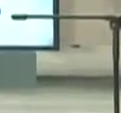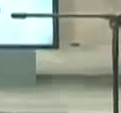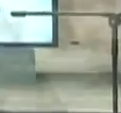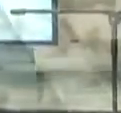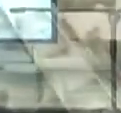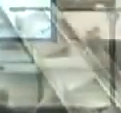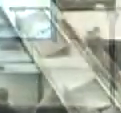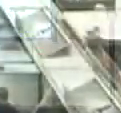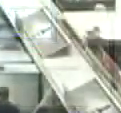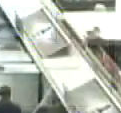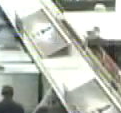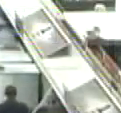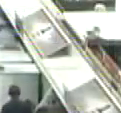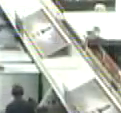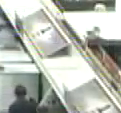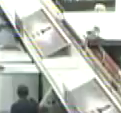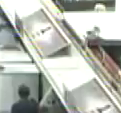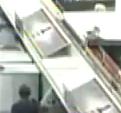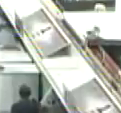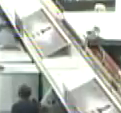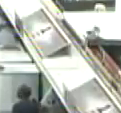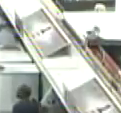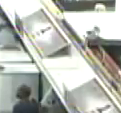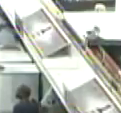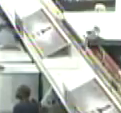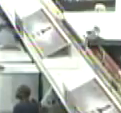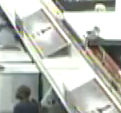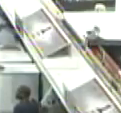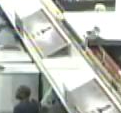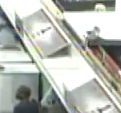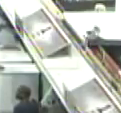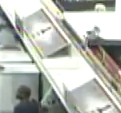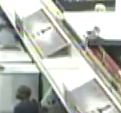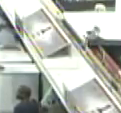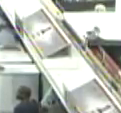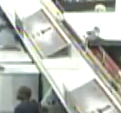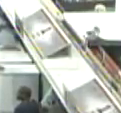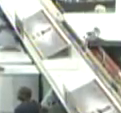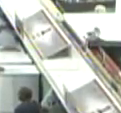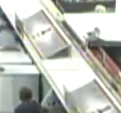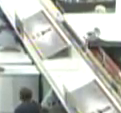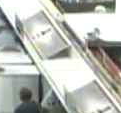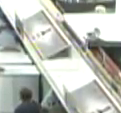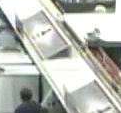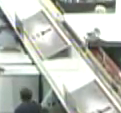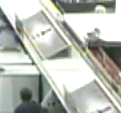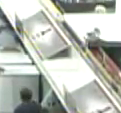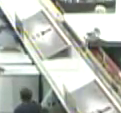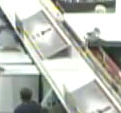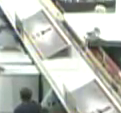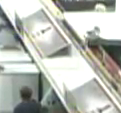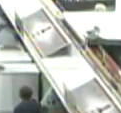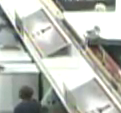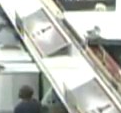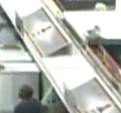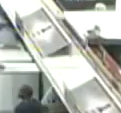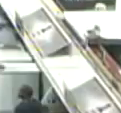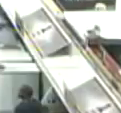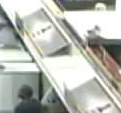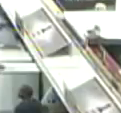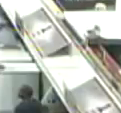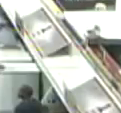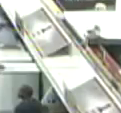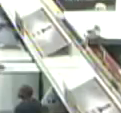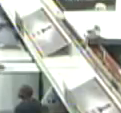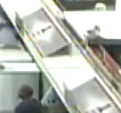Estado venezolano ha pedido además esta participación también del maestro Armando